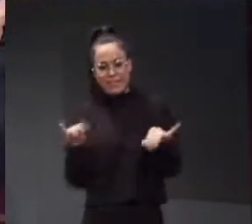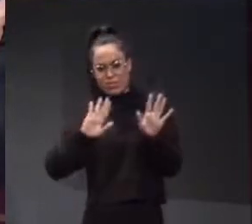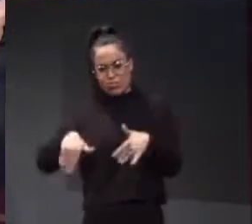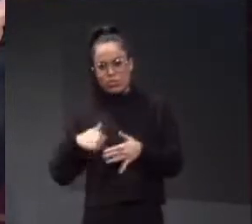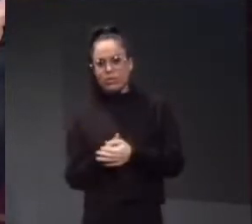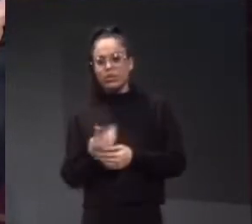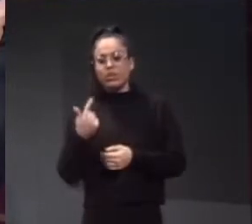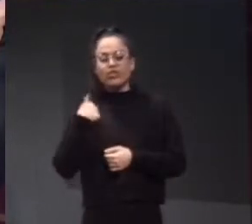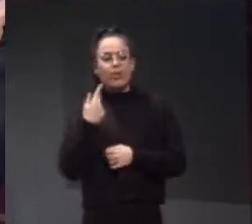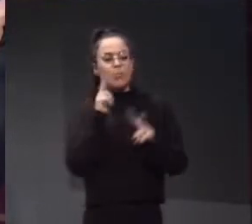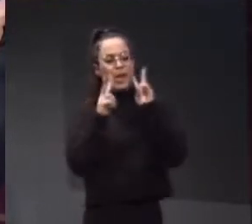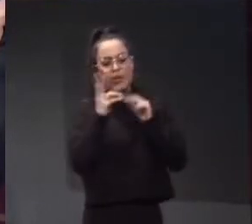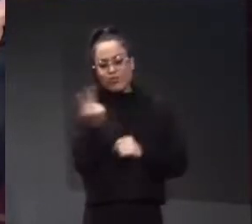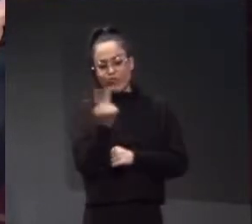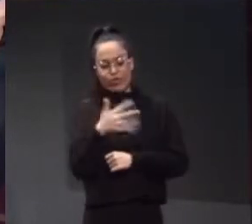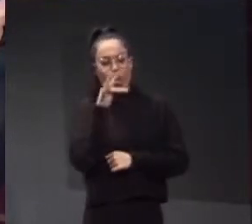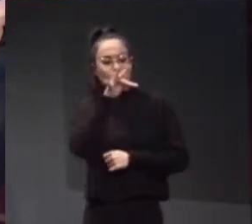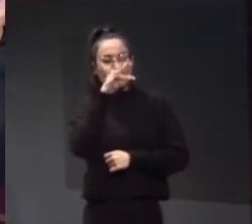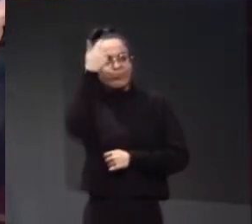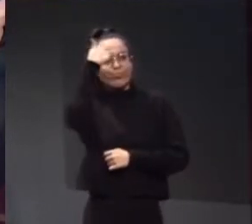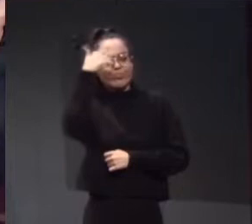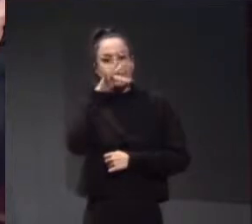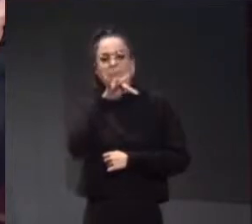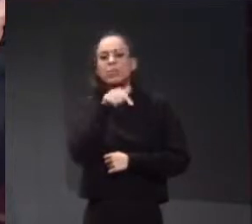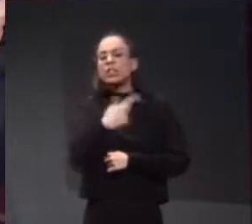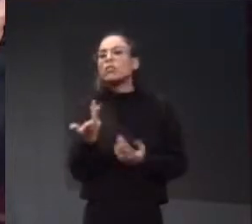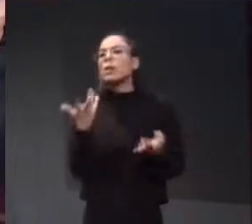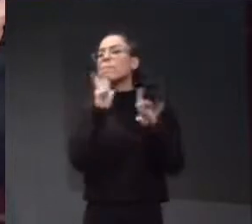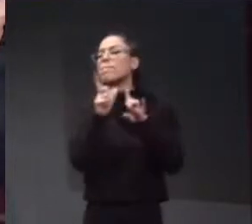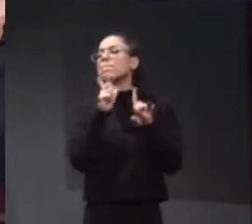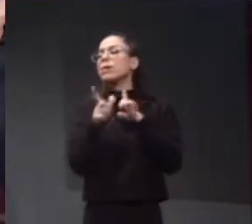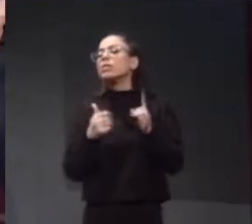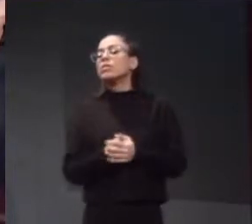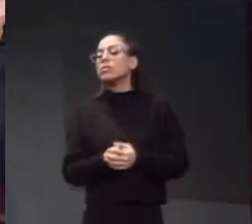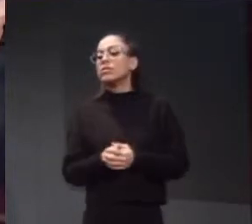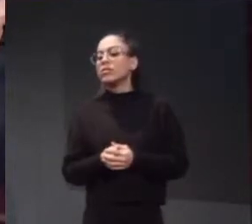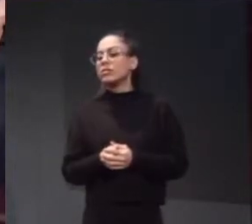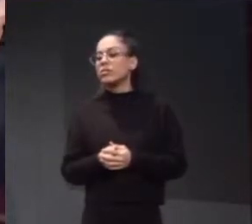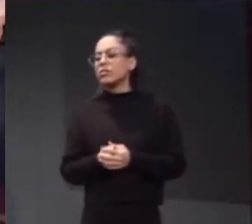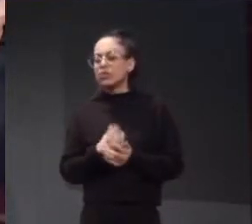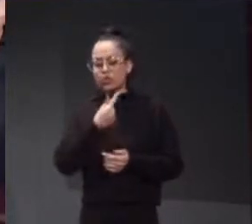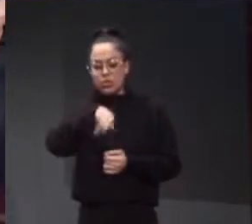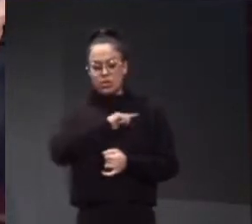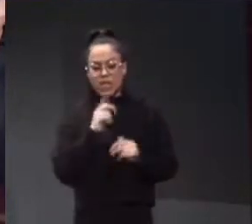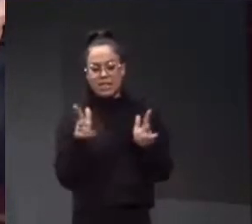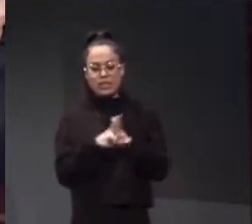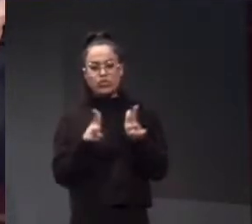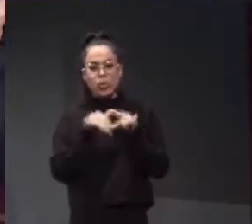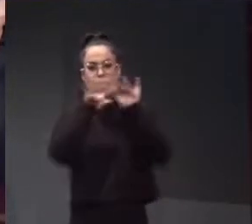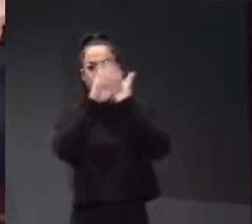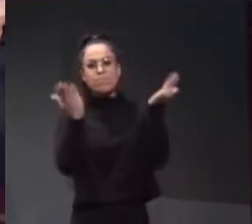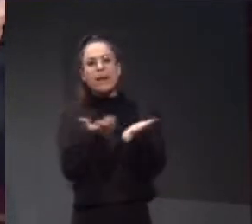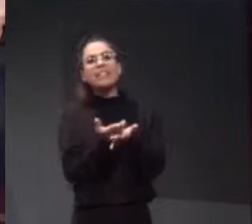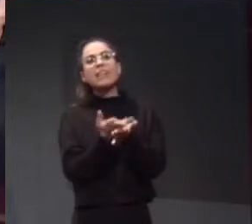optimistas ya se os ve imaginaos que esto es una película esto digo lo que vivimos nuestra sociedad el planeta cómo